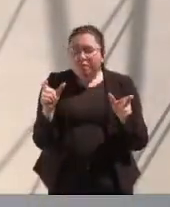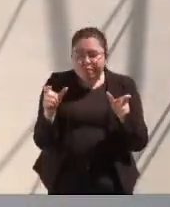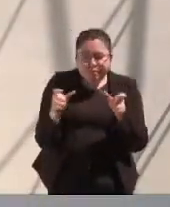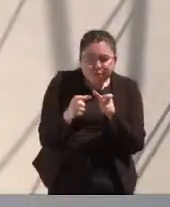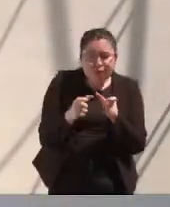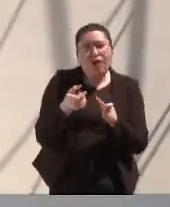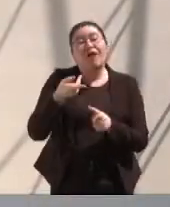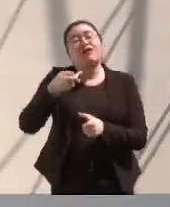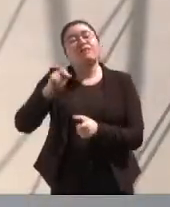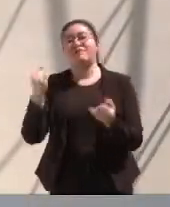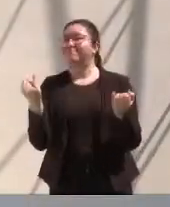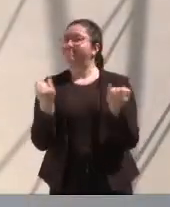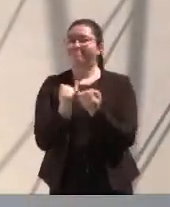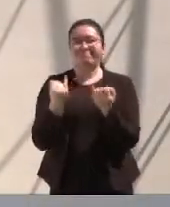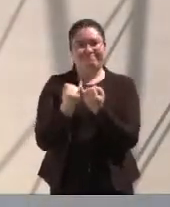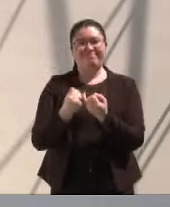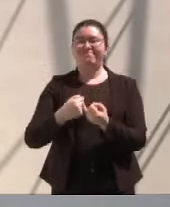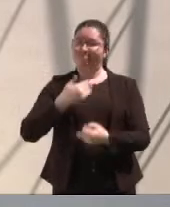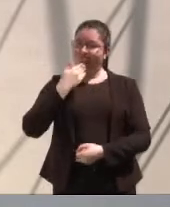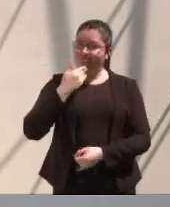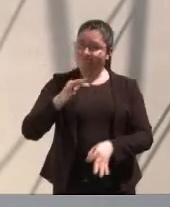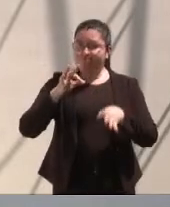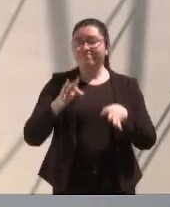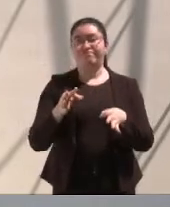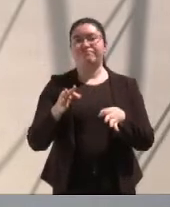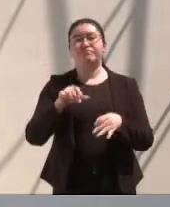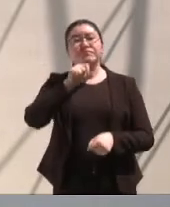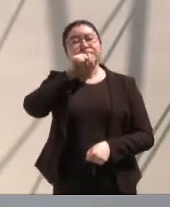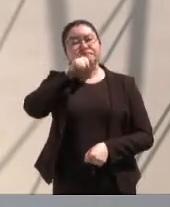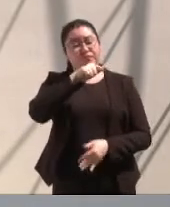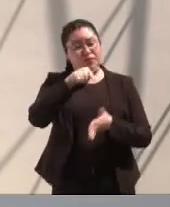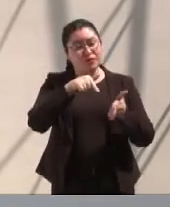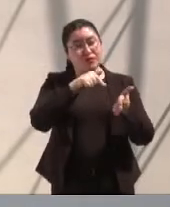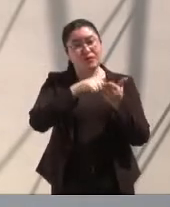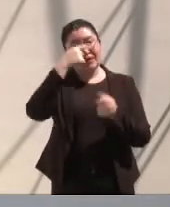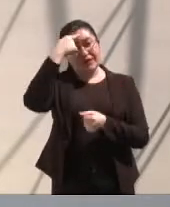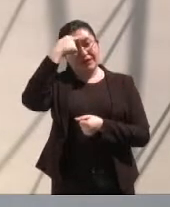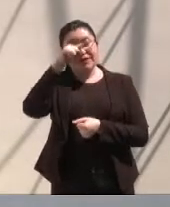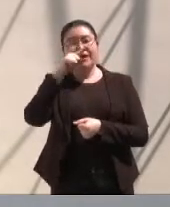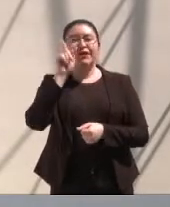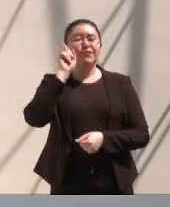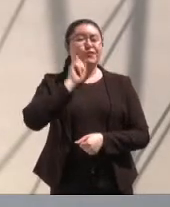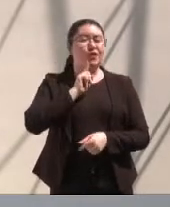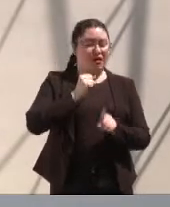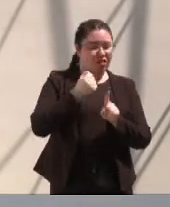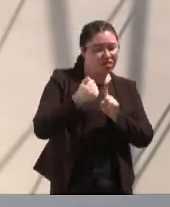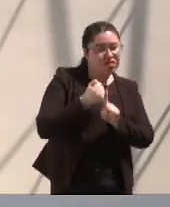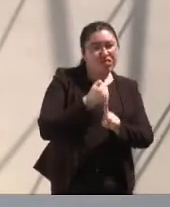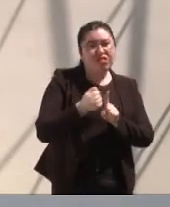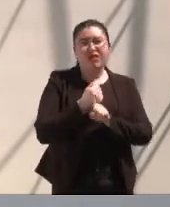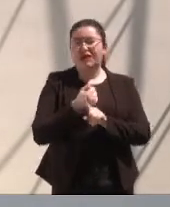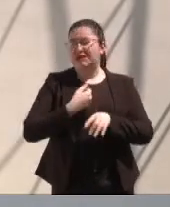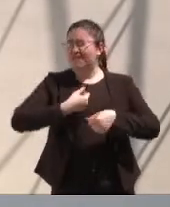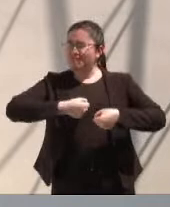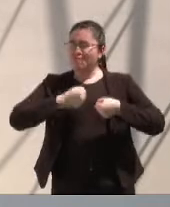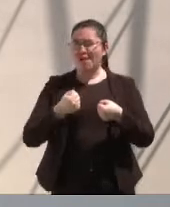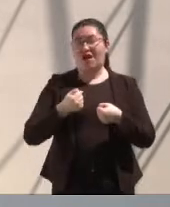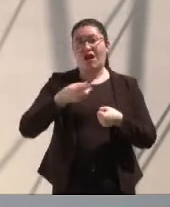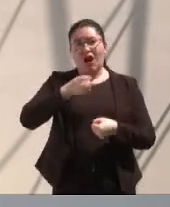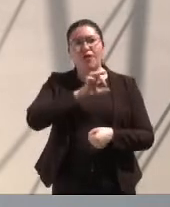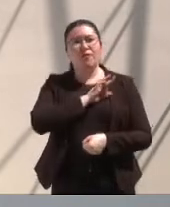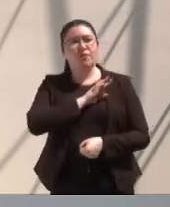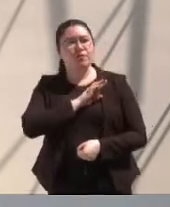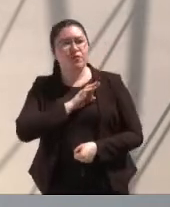dignos. También los refugios especializados para mujeres que viven violencia y violencia extrema, y también,